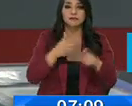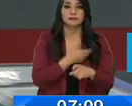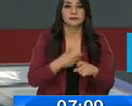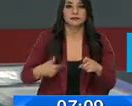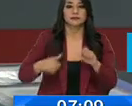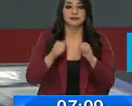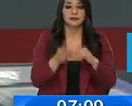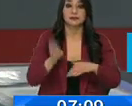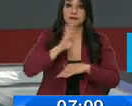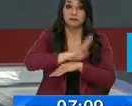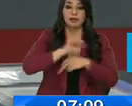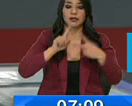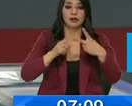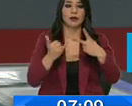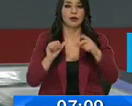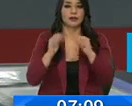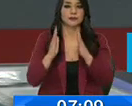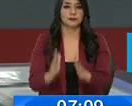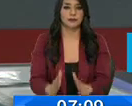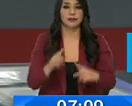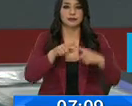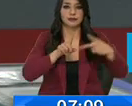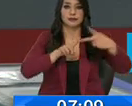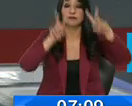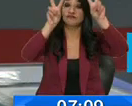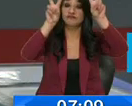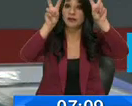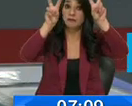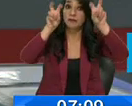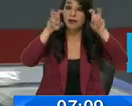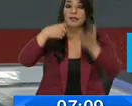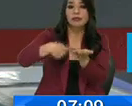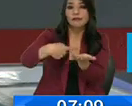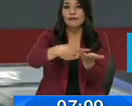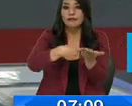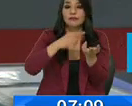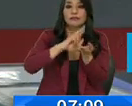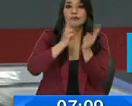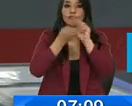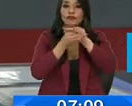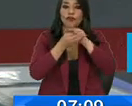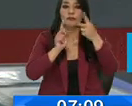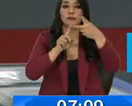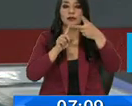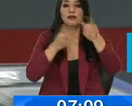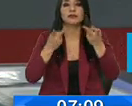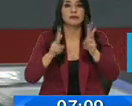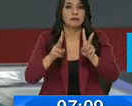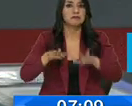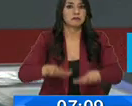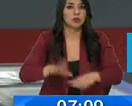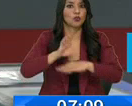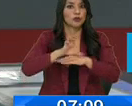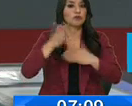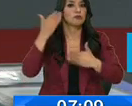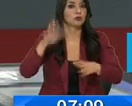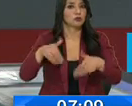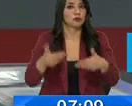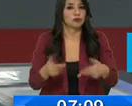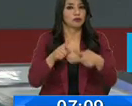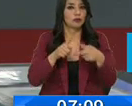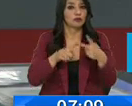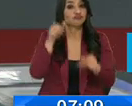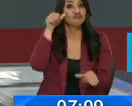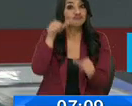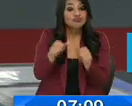ex presidente de la Asamblea Nacional y asambleísta, con quien se analizará el debate de la reforma y la situación política de nuestro país. Recuerde la